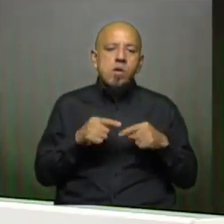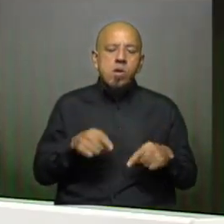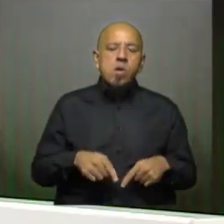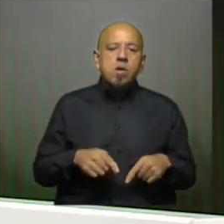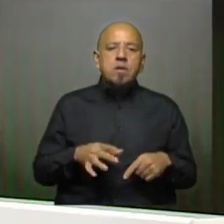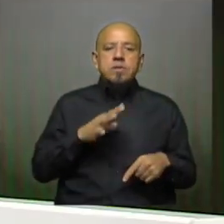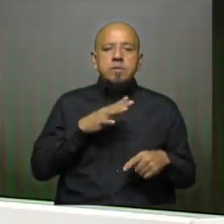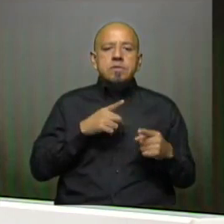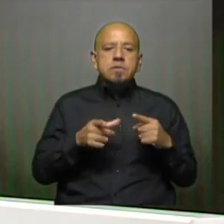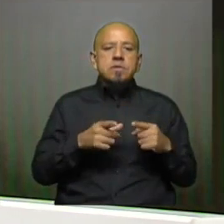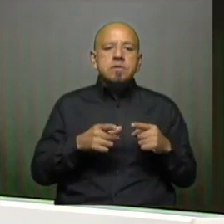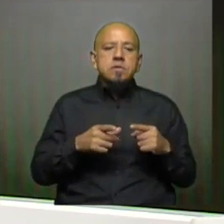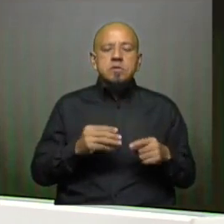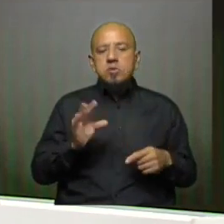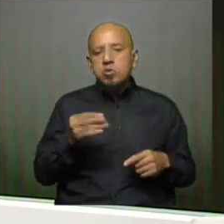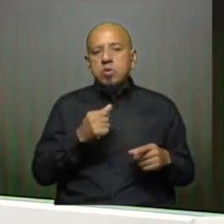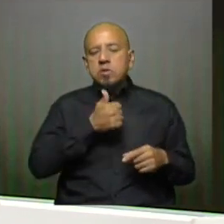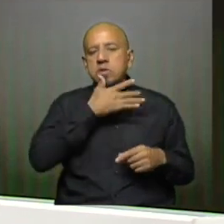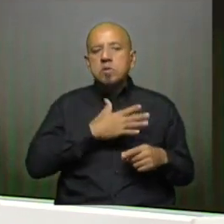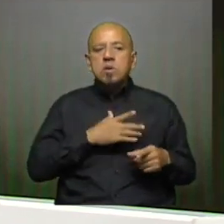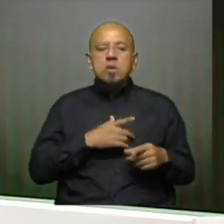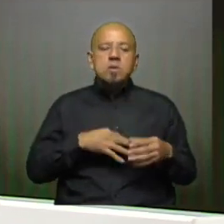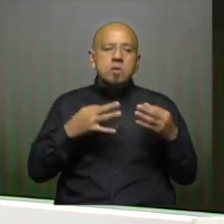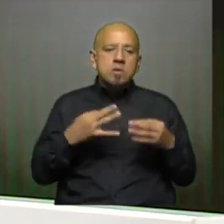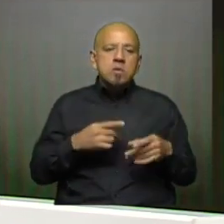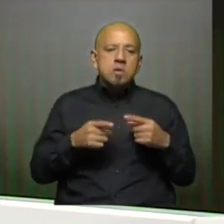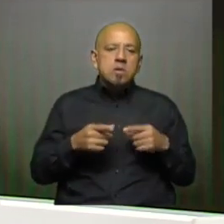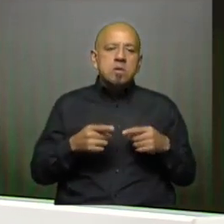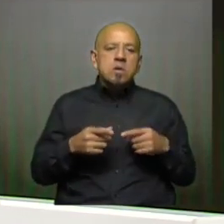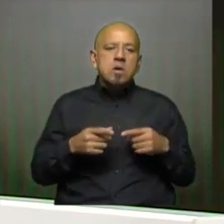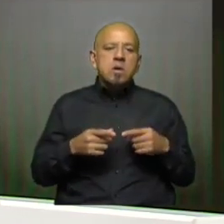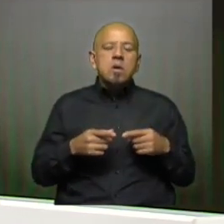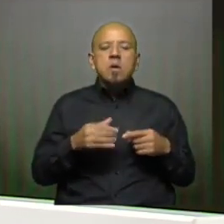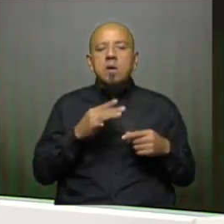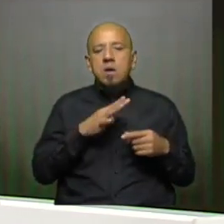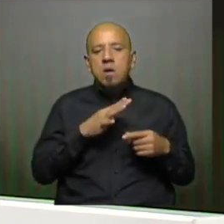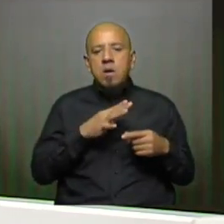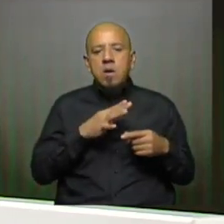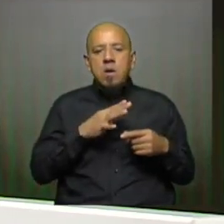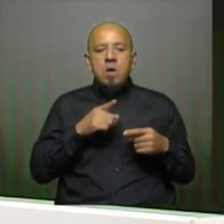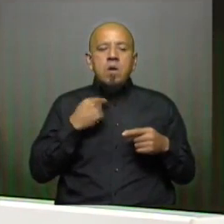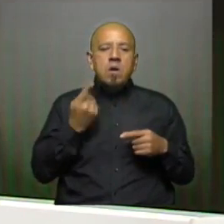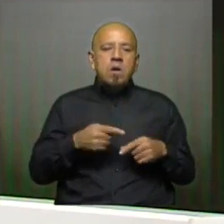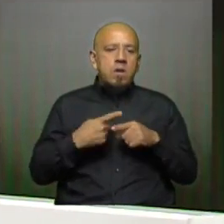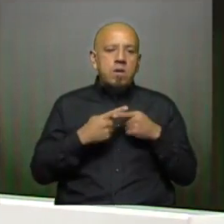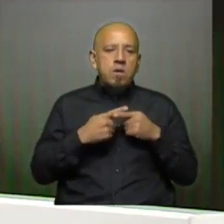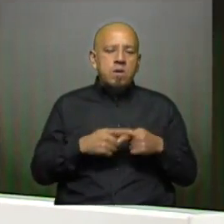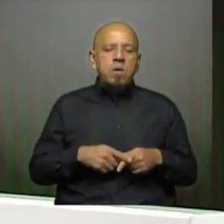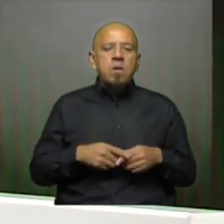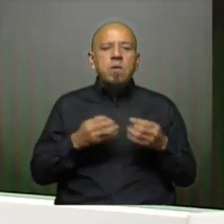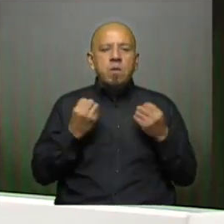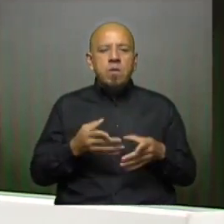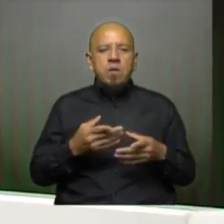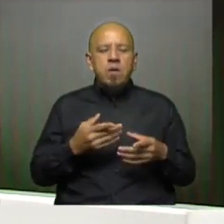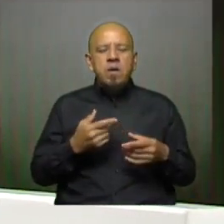capítulo resume eso, de que todas las historias bien contadas y profundizadas, o muchas, tienen la posibilidad de sacar otras discusiones, otras charlas, y por eso ese capítulo